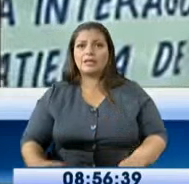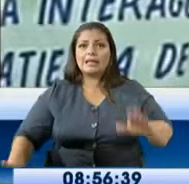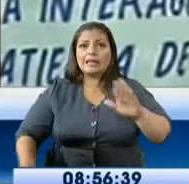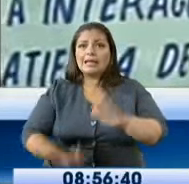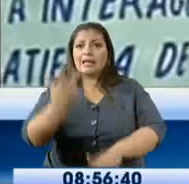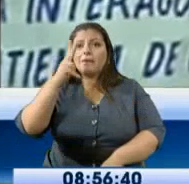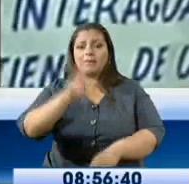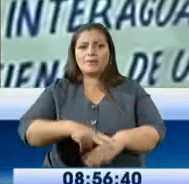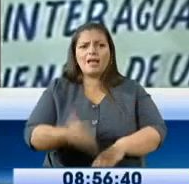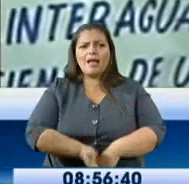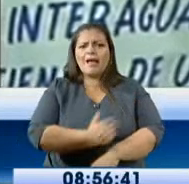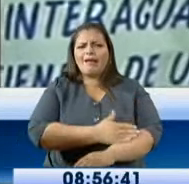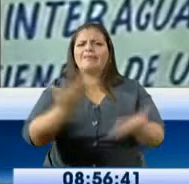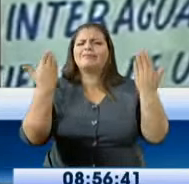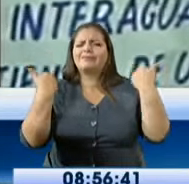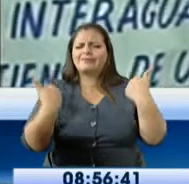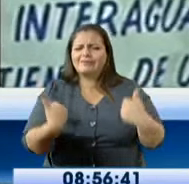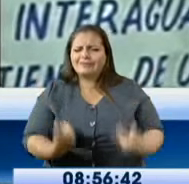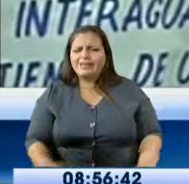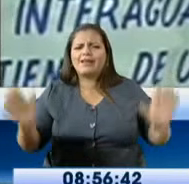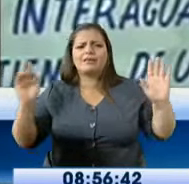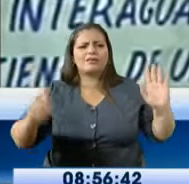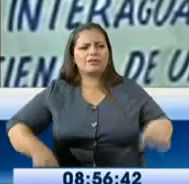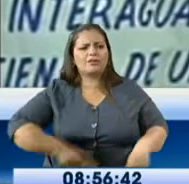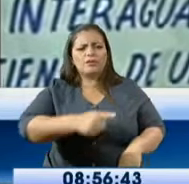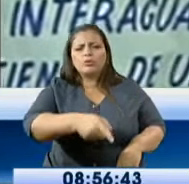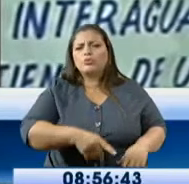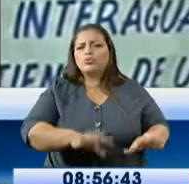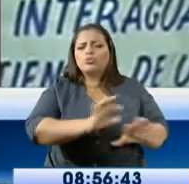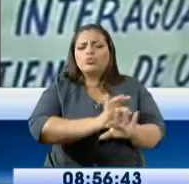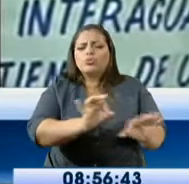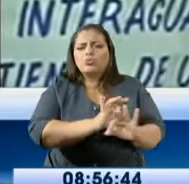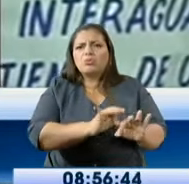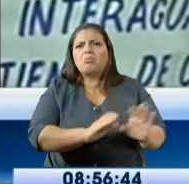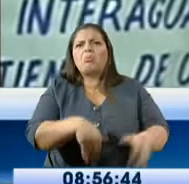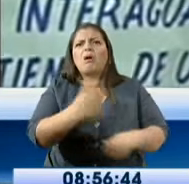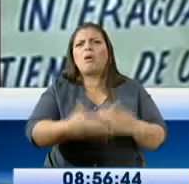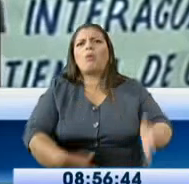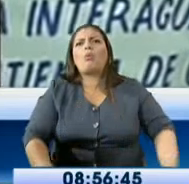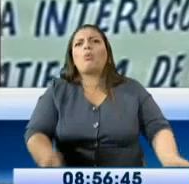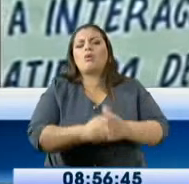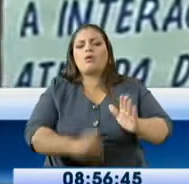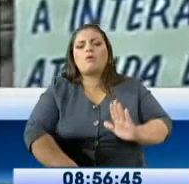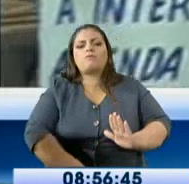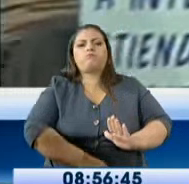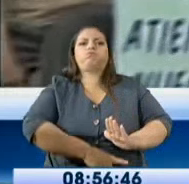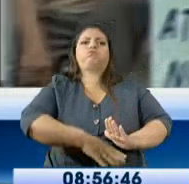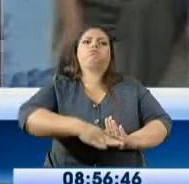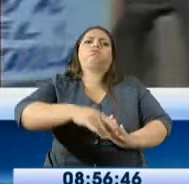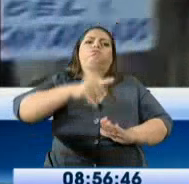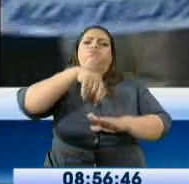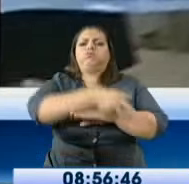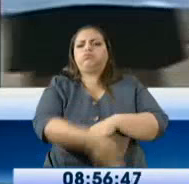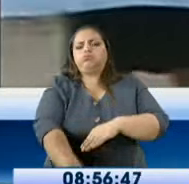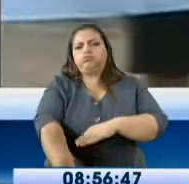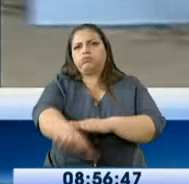Bueno, esta es la tercera. Entonces parece que hay que intervenir en una obra ya principal, en los